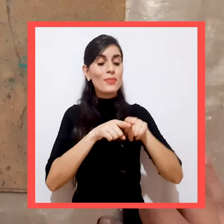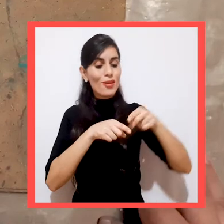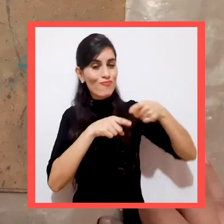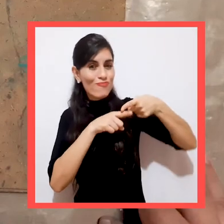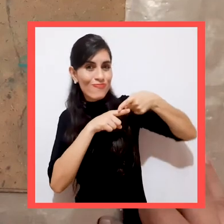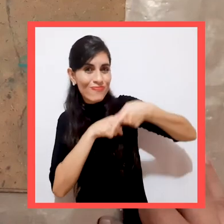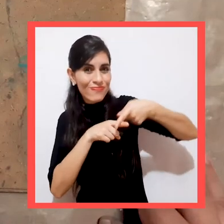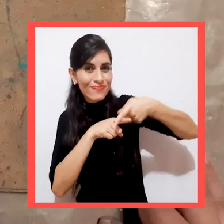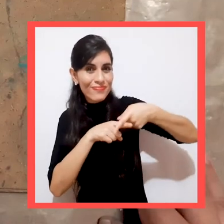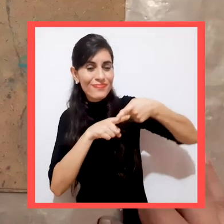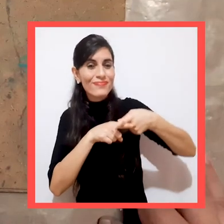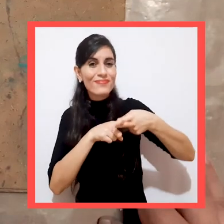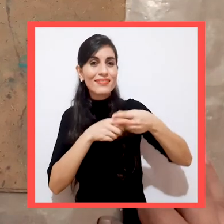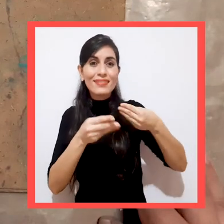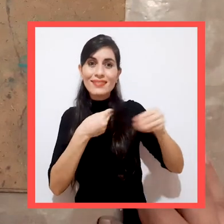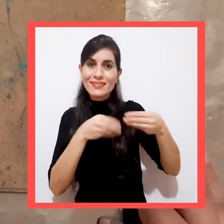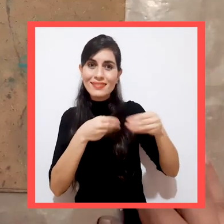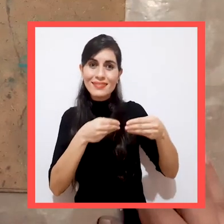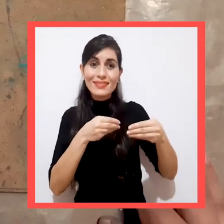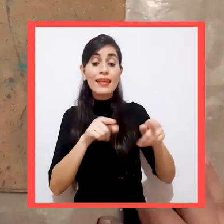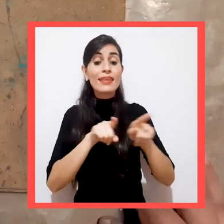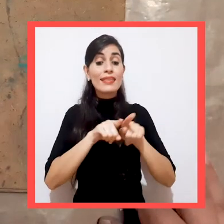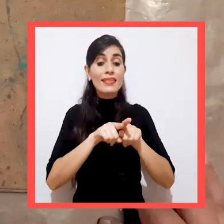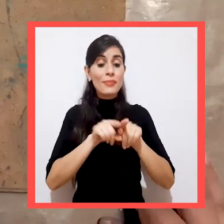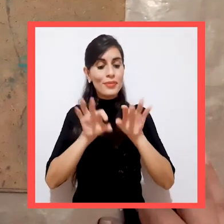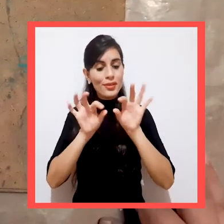de plástico, palilla de madera,